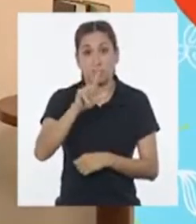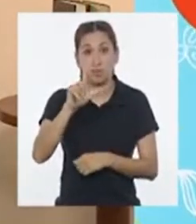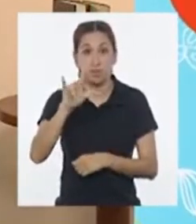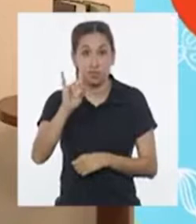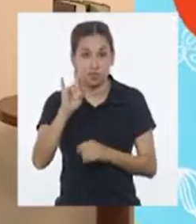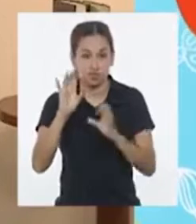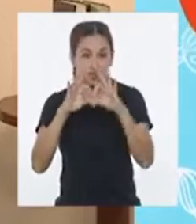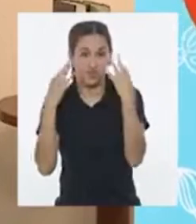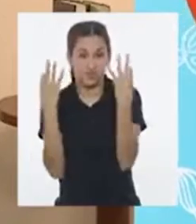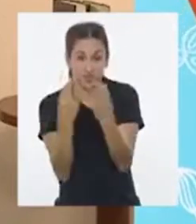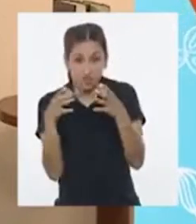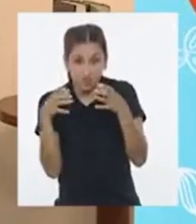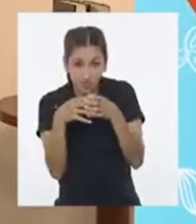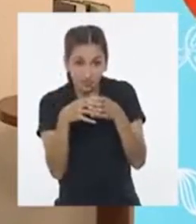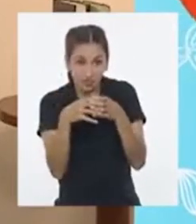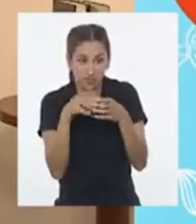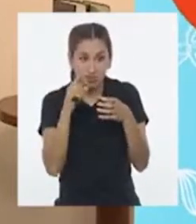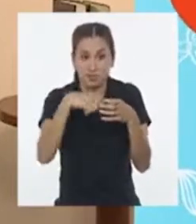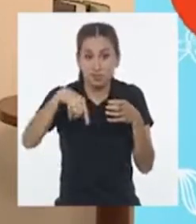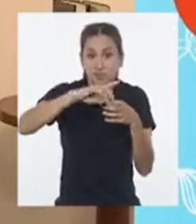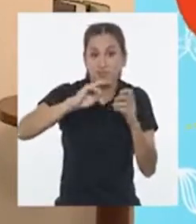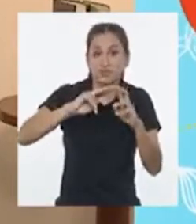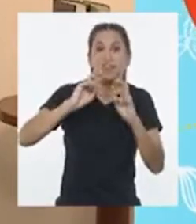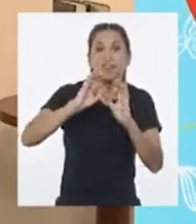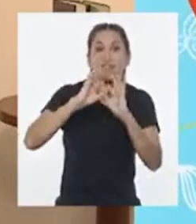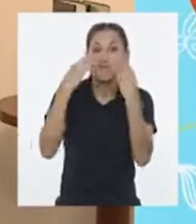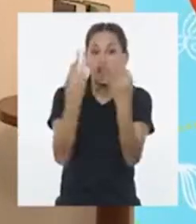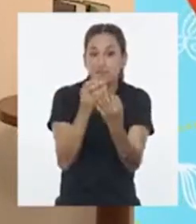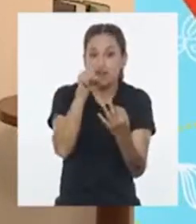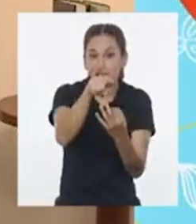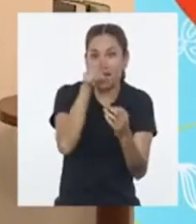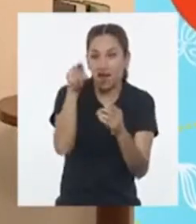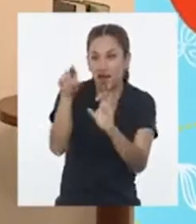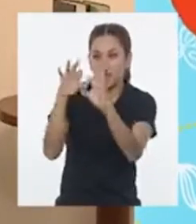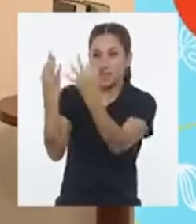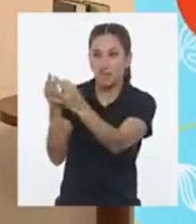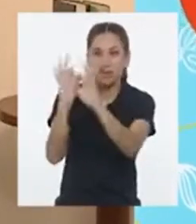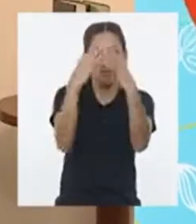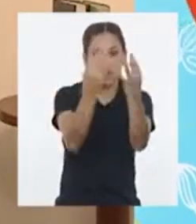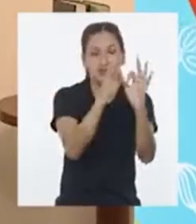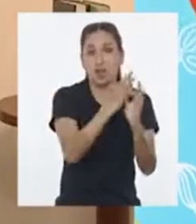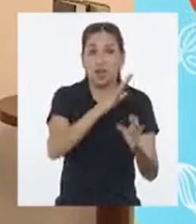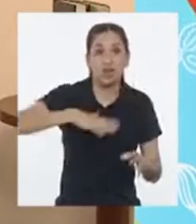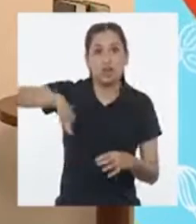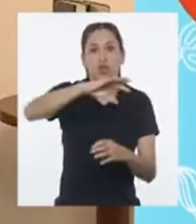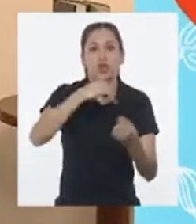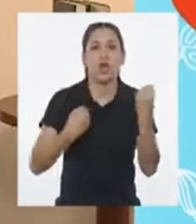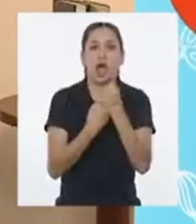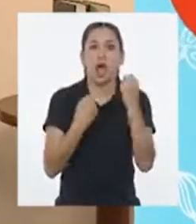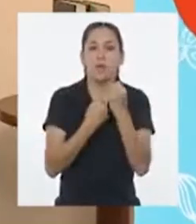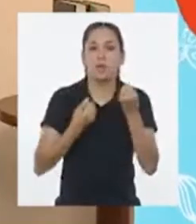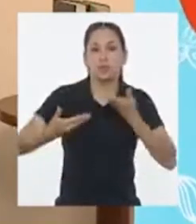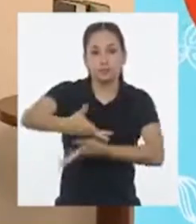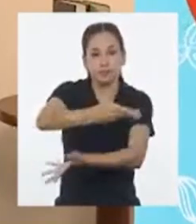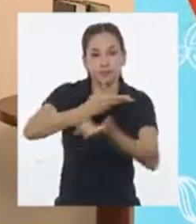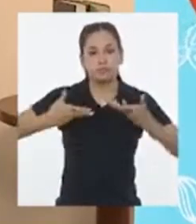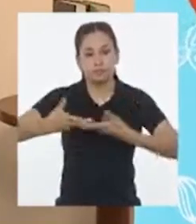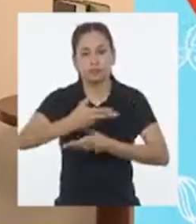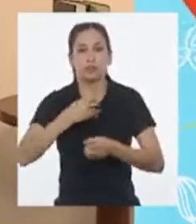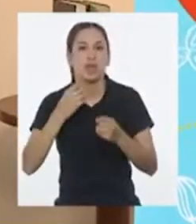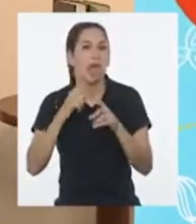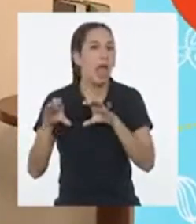ayllu, al ser parientes, se prestaban ayuda entre ellos para realizar diversas tareas o